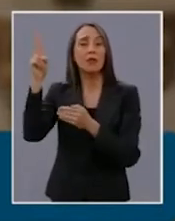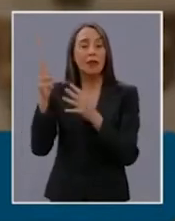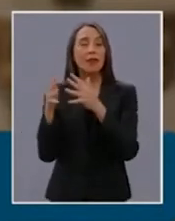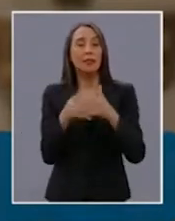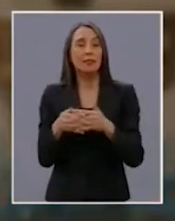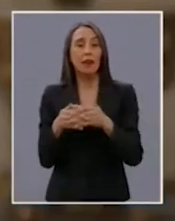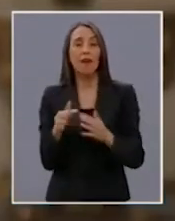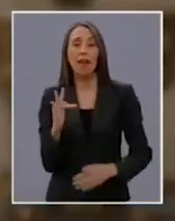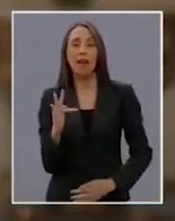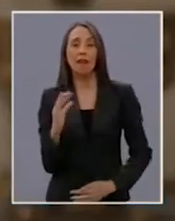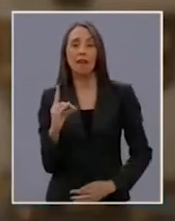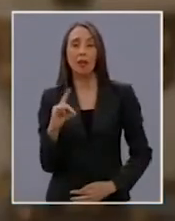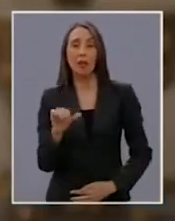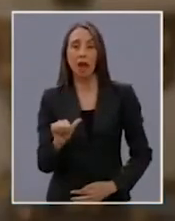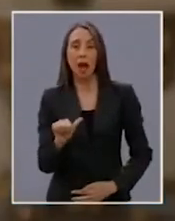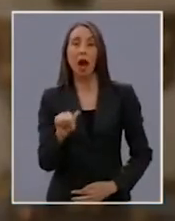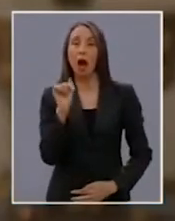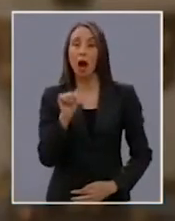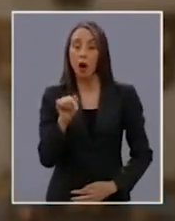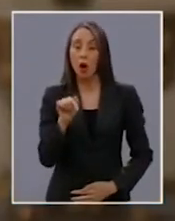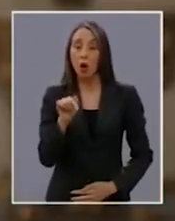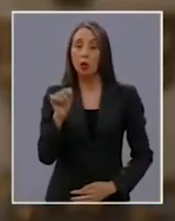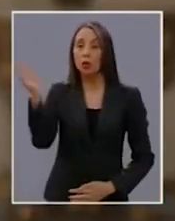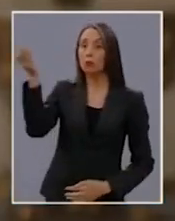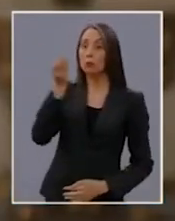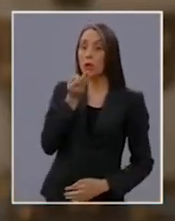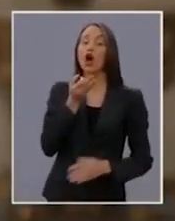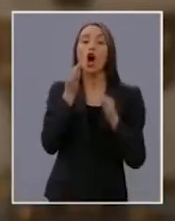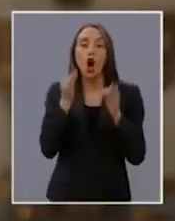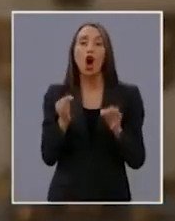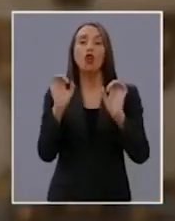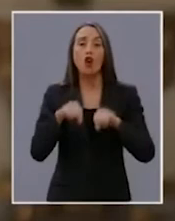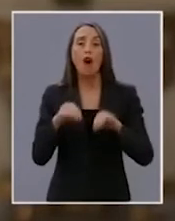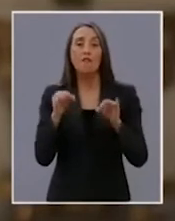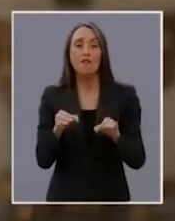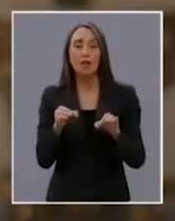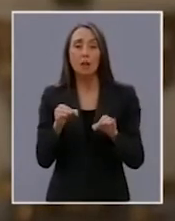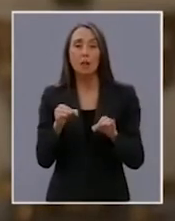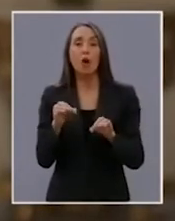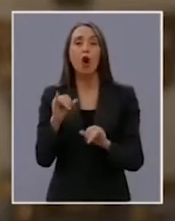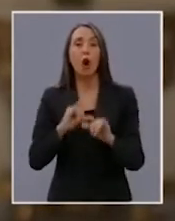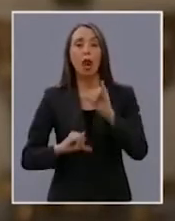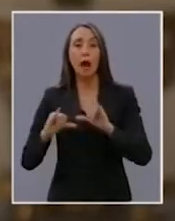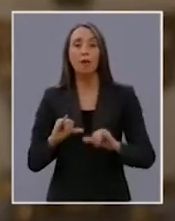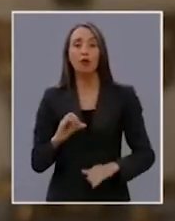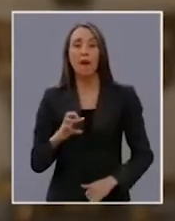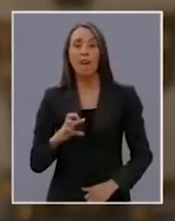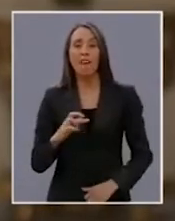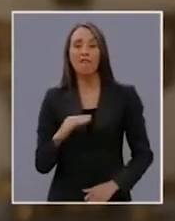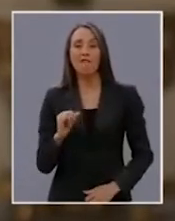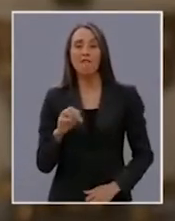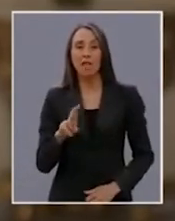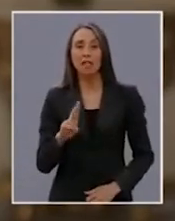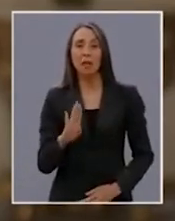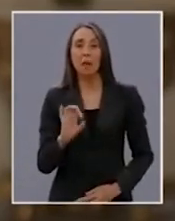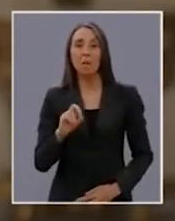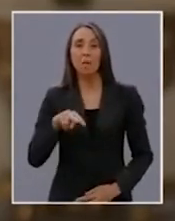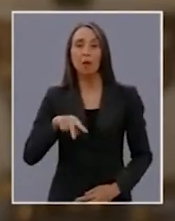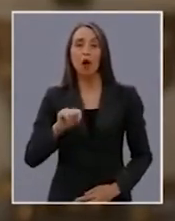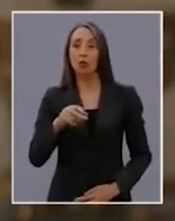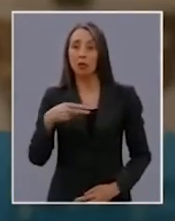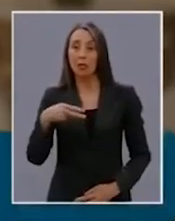FDA. Hoy hemos recibido la confirmación del laboratorio Pfizer-BioNTech que durante este mes de